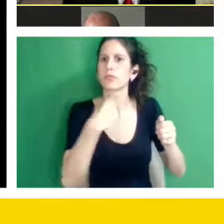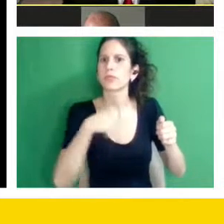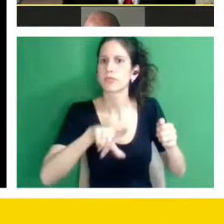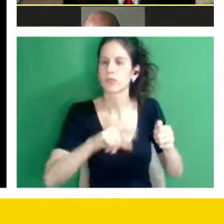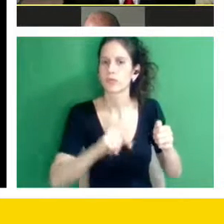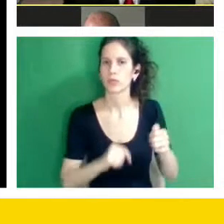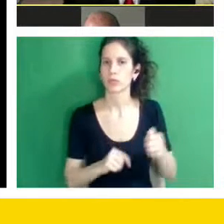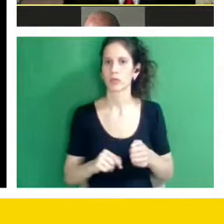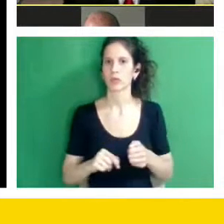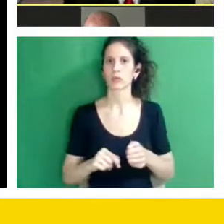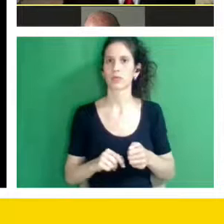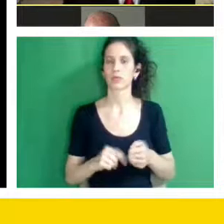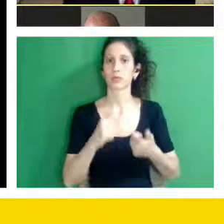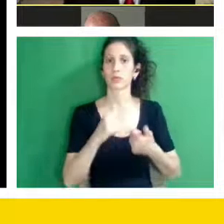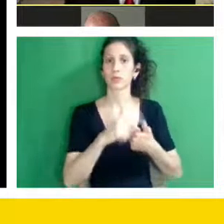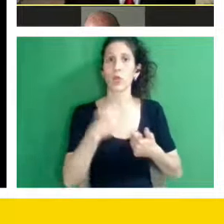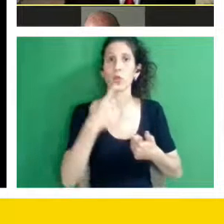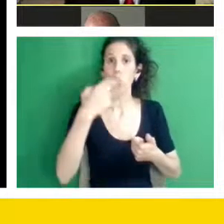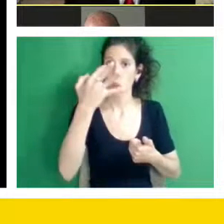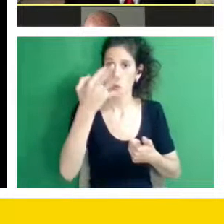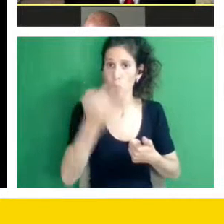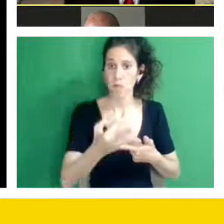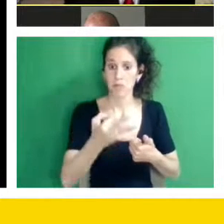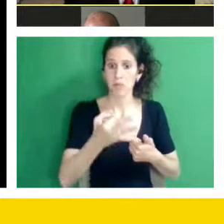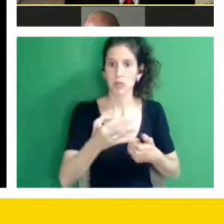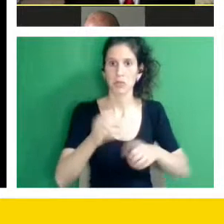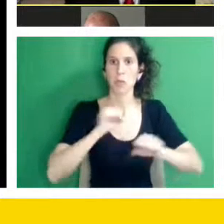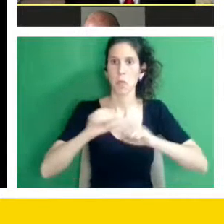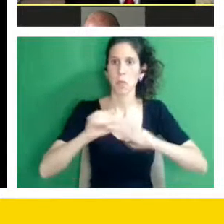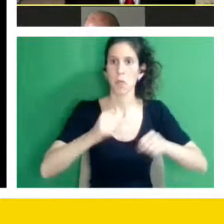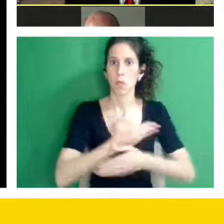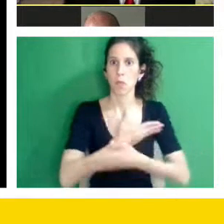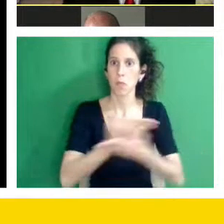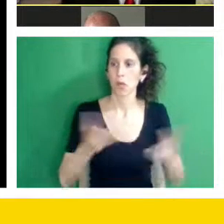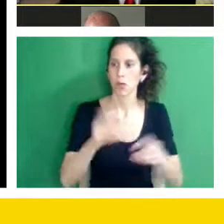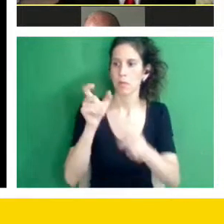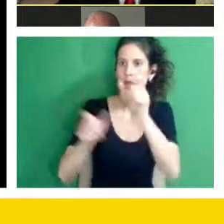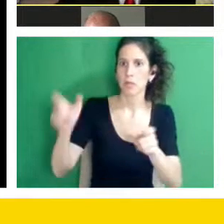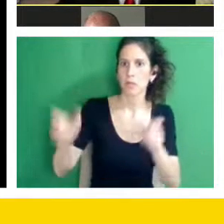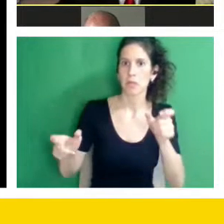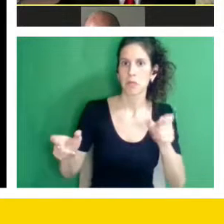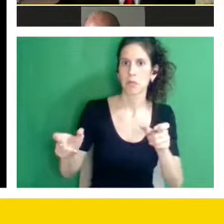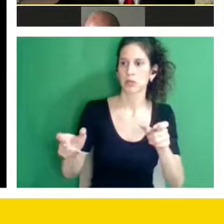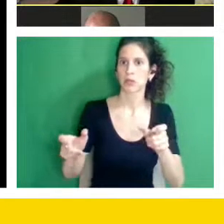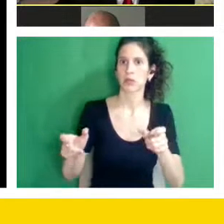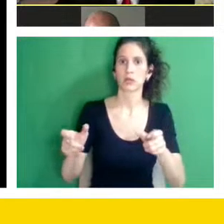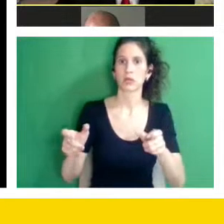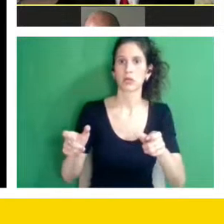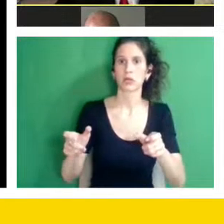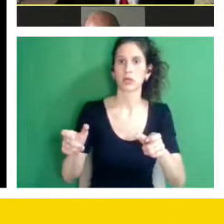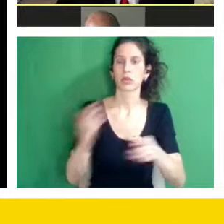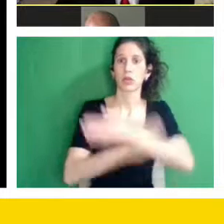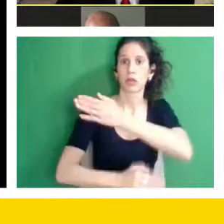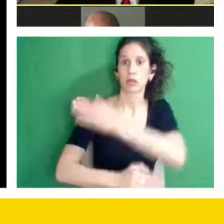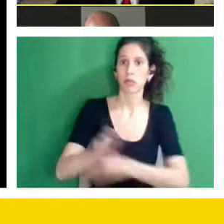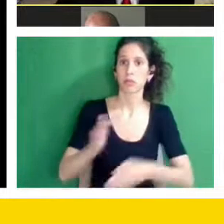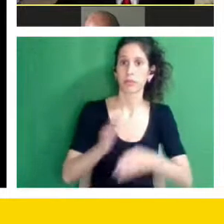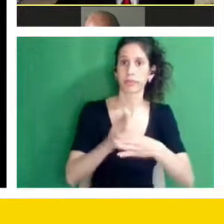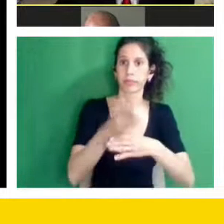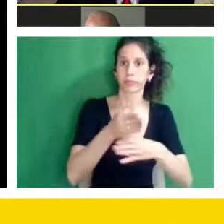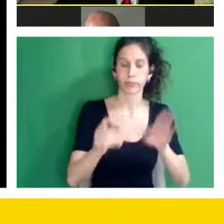el cumplimiento de las políticas públicas que requieren la participación de las entidades del Estado a nivel gubernamental en materia